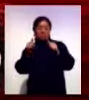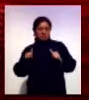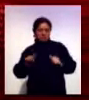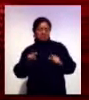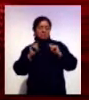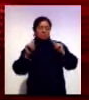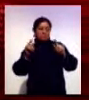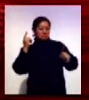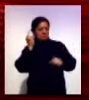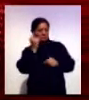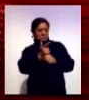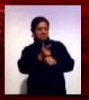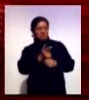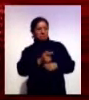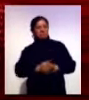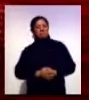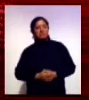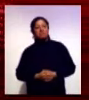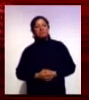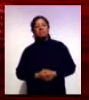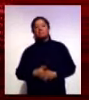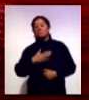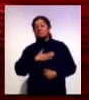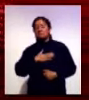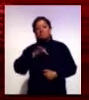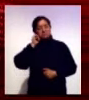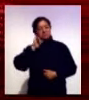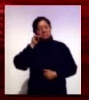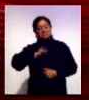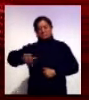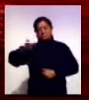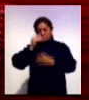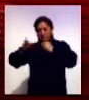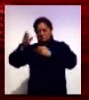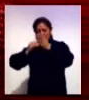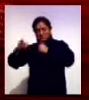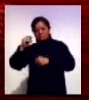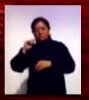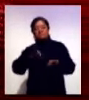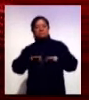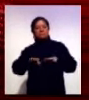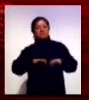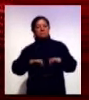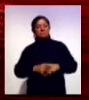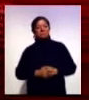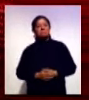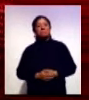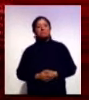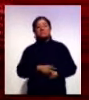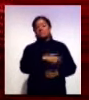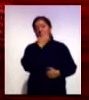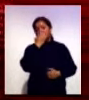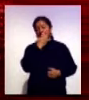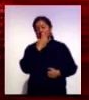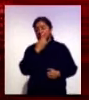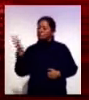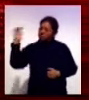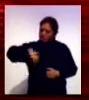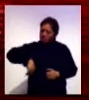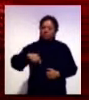siempre nos inculcaron el trabajo. Después de la escuela, vente, vamos a